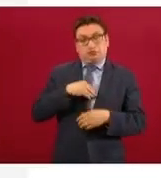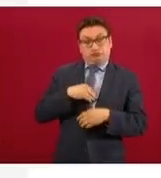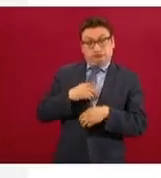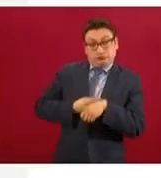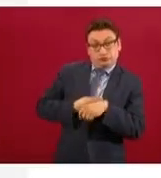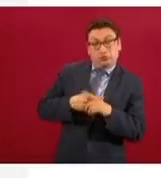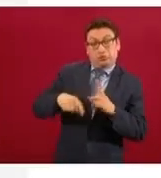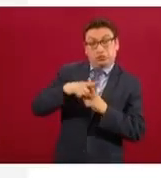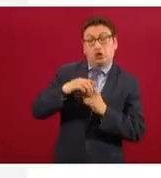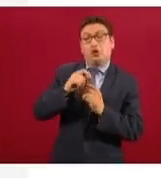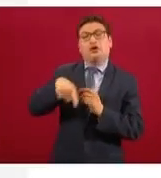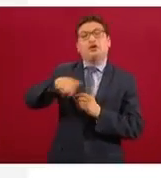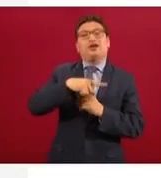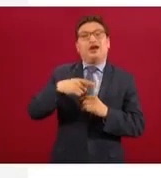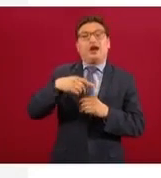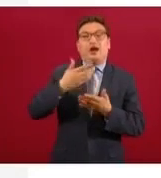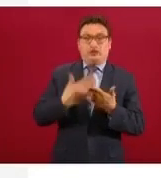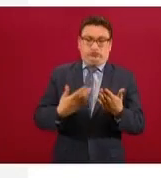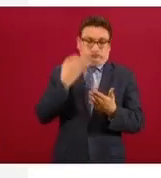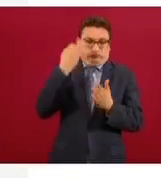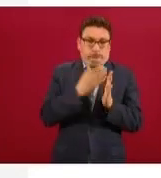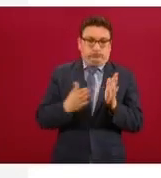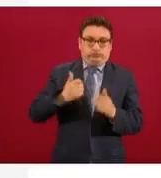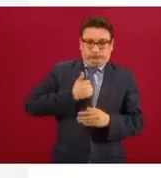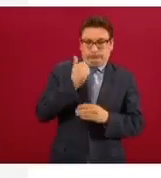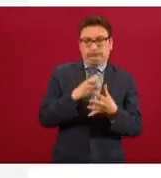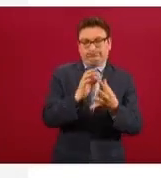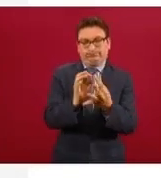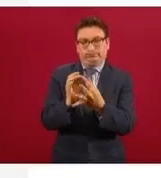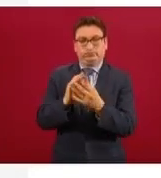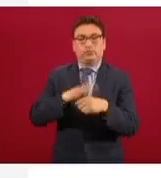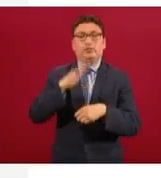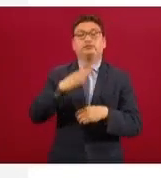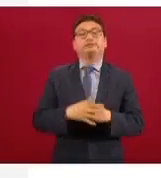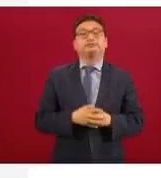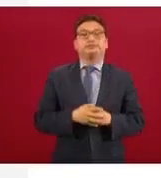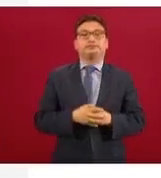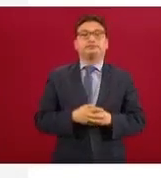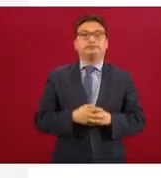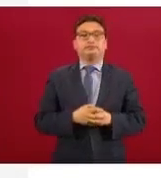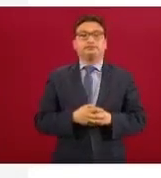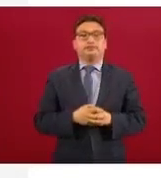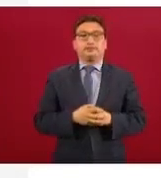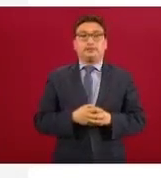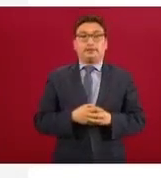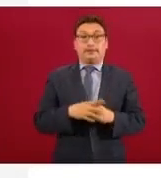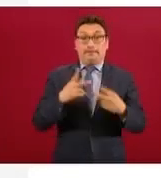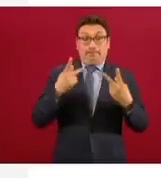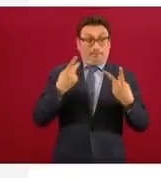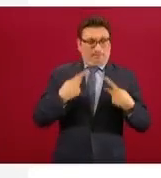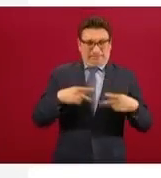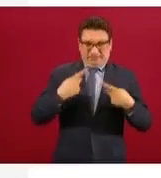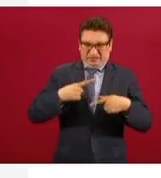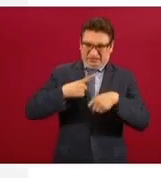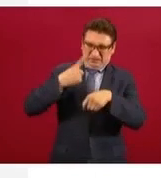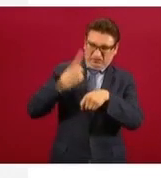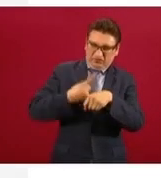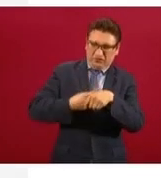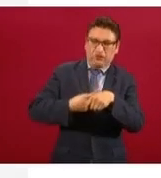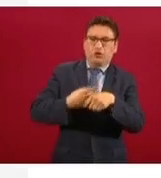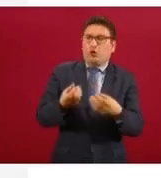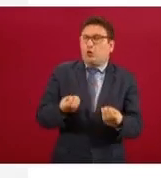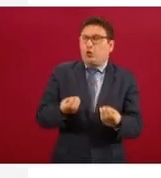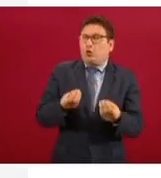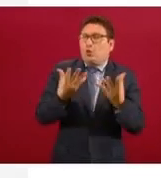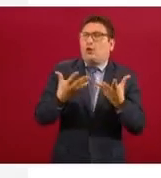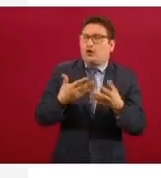más tiempo lo podemos detallar, el número absoluto de personas enfermas